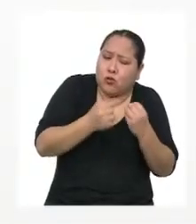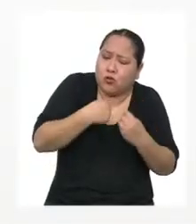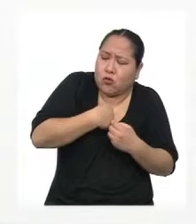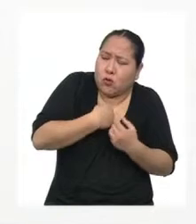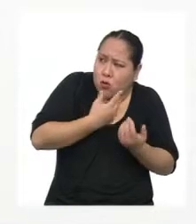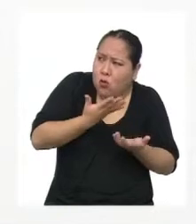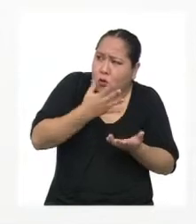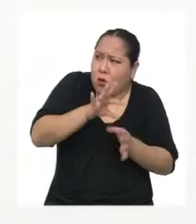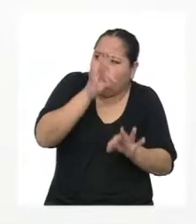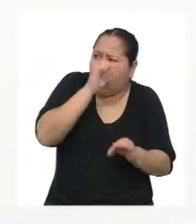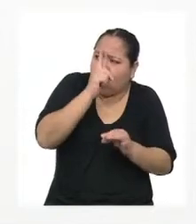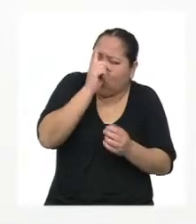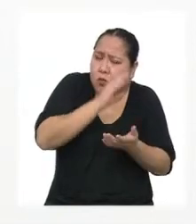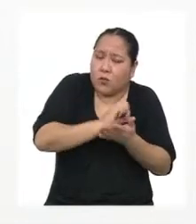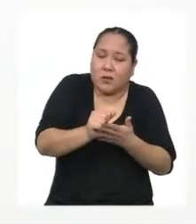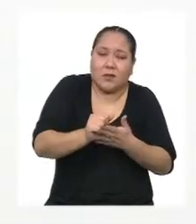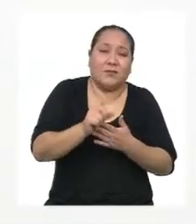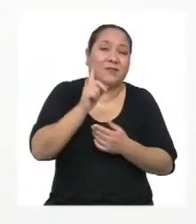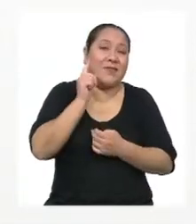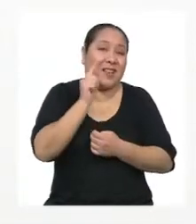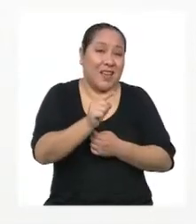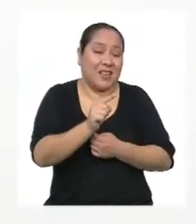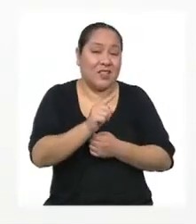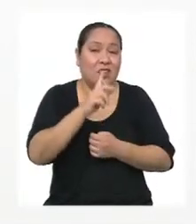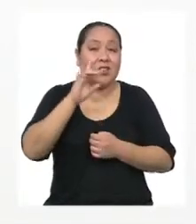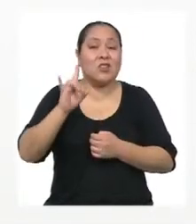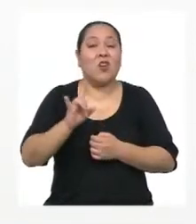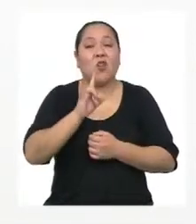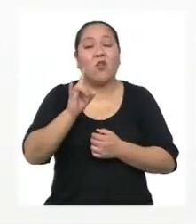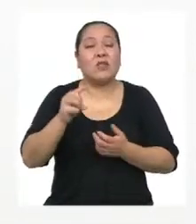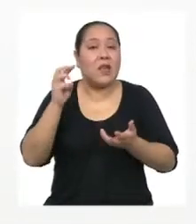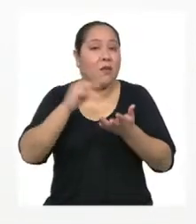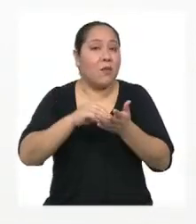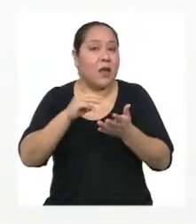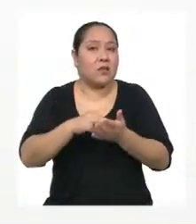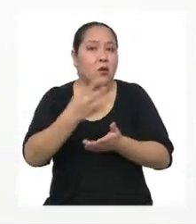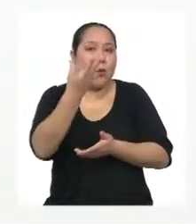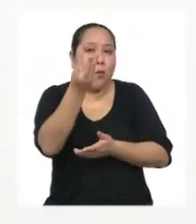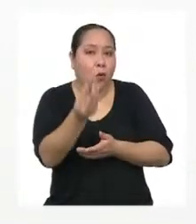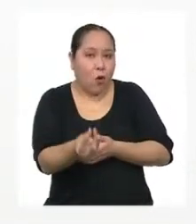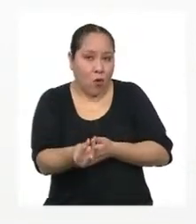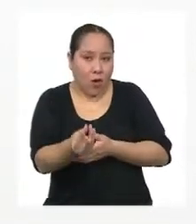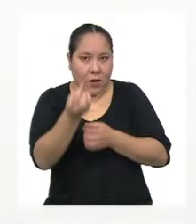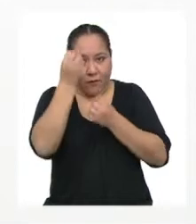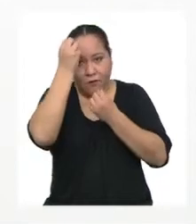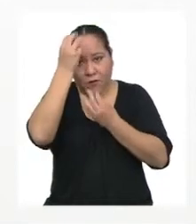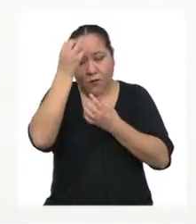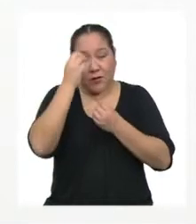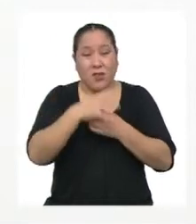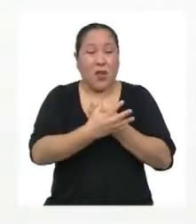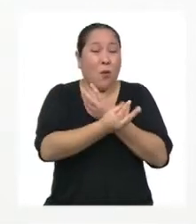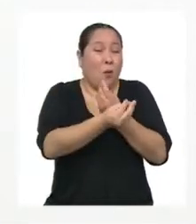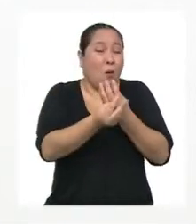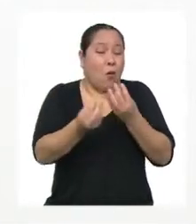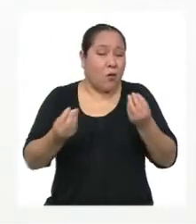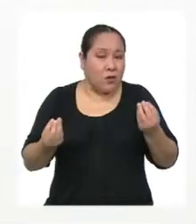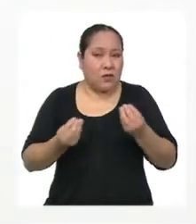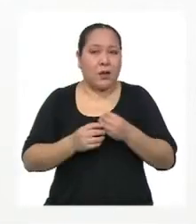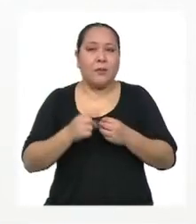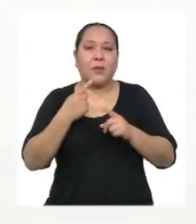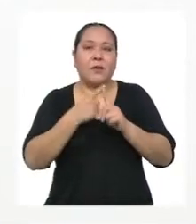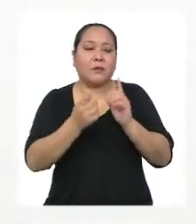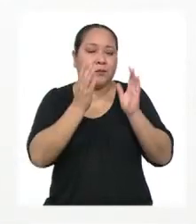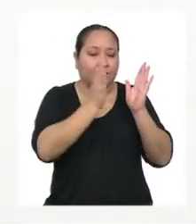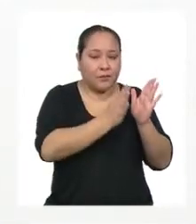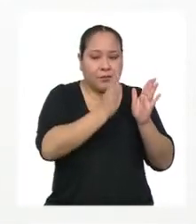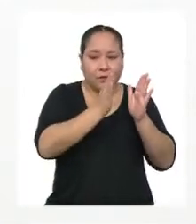Exactamente. Ojo, que esta fórmula se utiliza comúnmente cuando existen pocos datos. Cuando hay varios, primero los